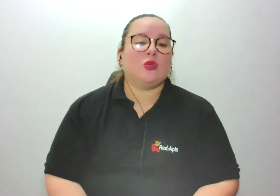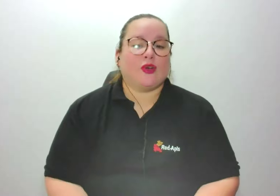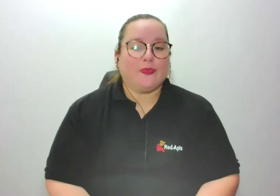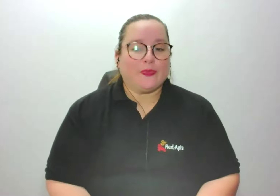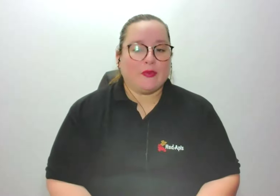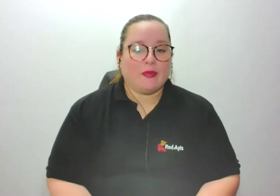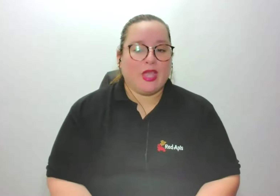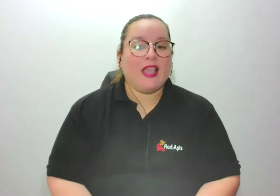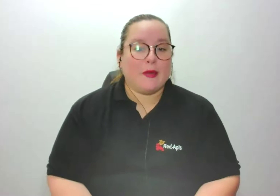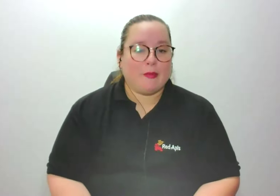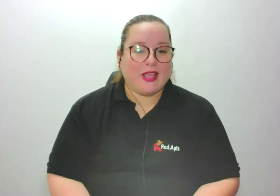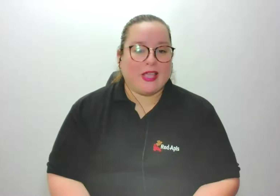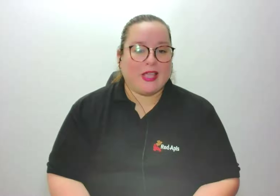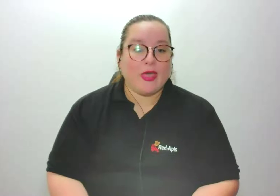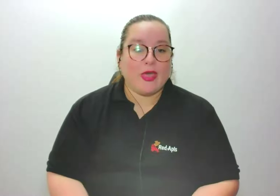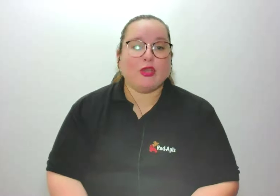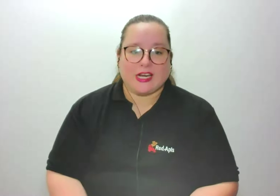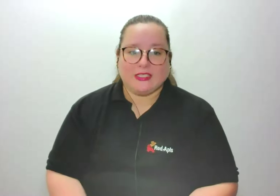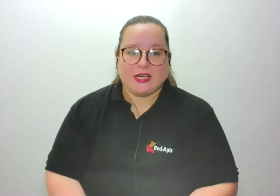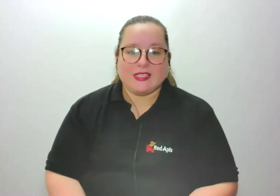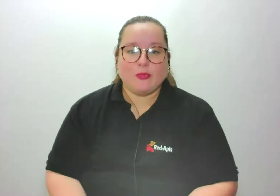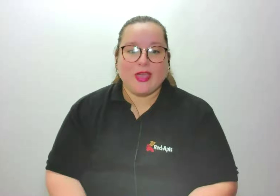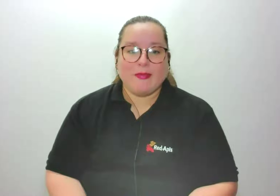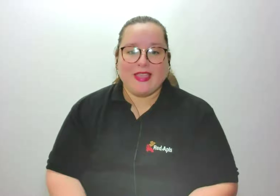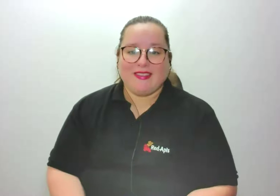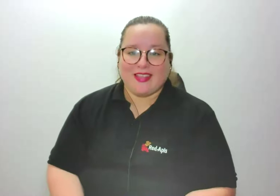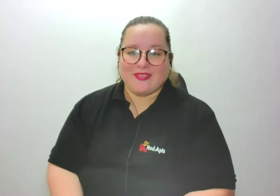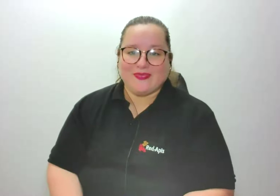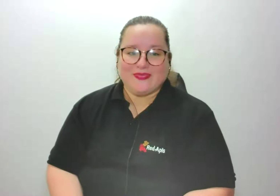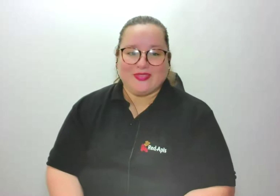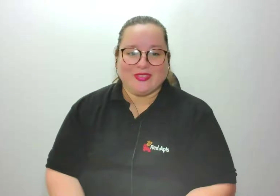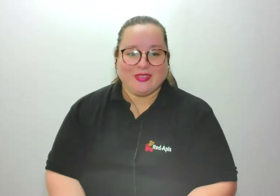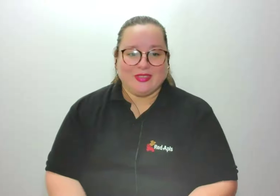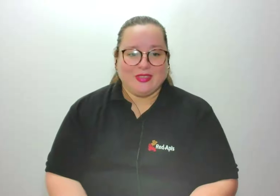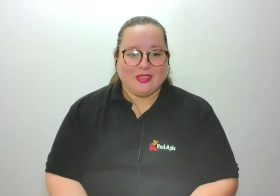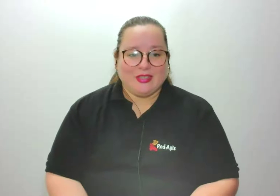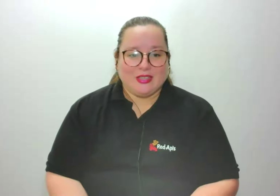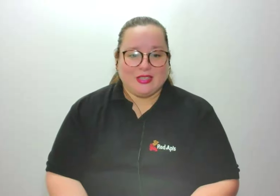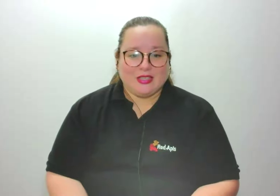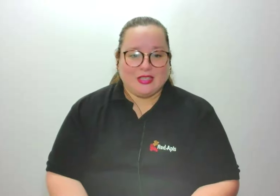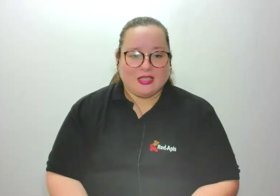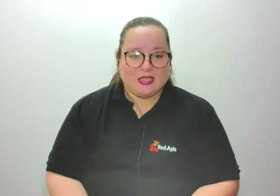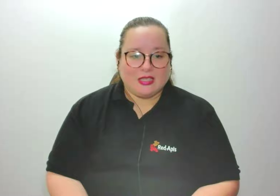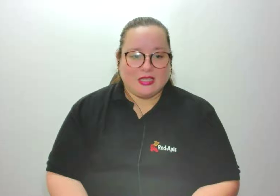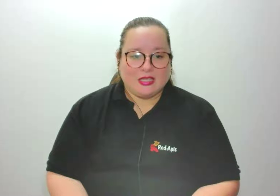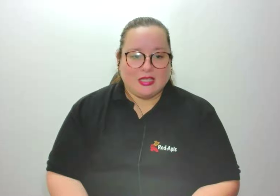Sí, tú avísame y yo lo subo. El ejemplo para que lo puedan mostrar. Así lo puedan ver y entender.